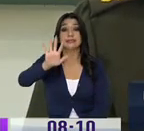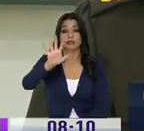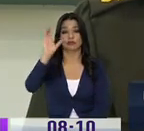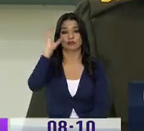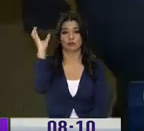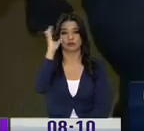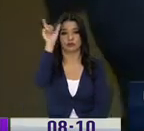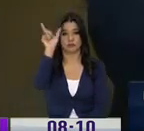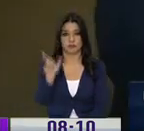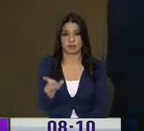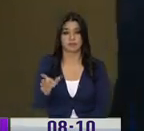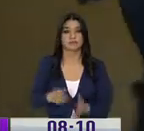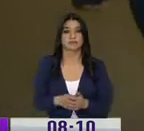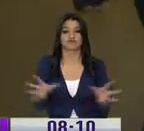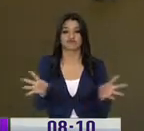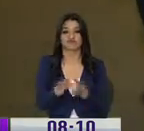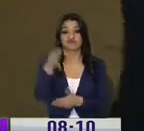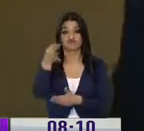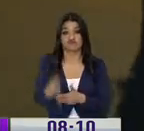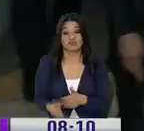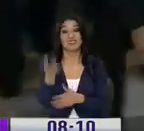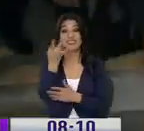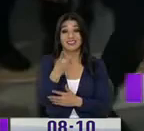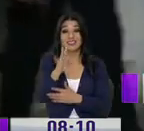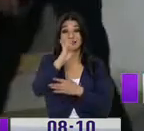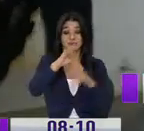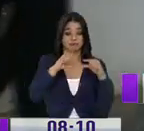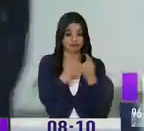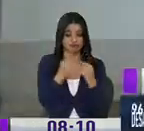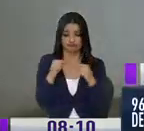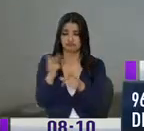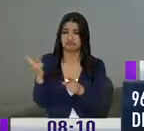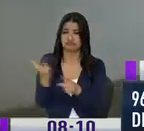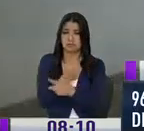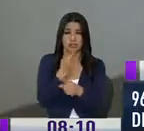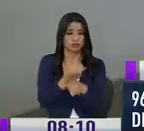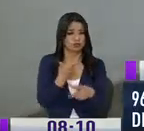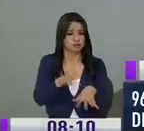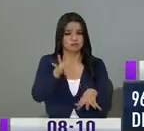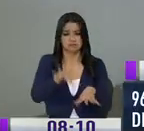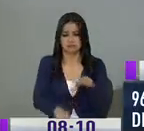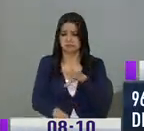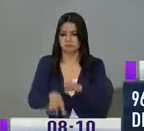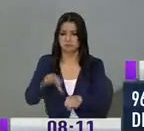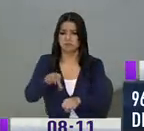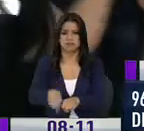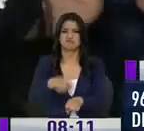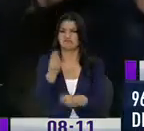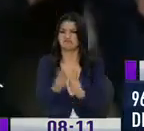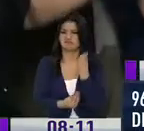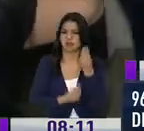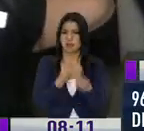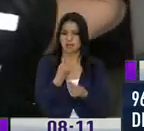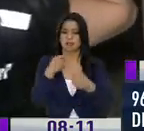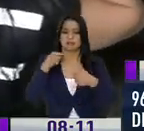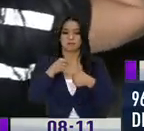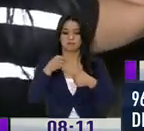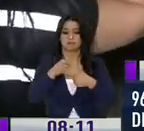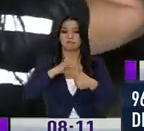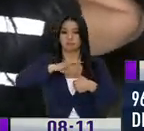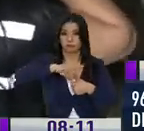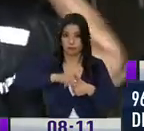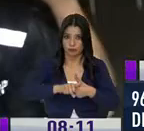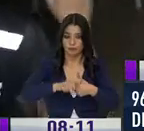nacionalidad colombiana. En total, 17 presuntas organizaciones delictivas desarticuladas, supuestamente vinculadas a delitos